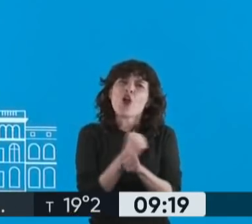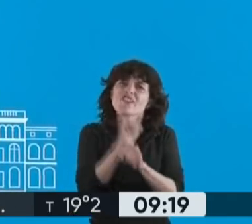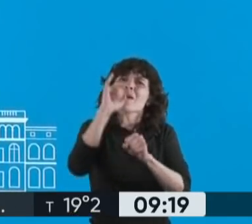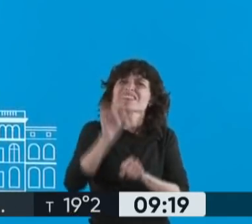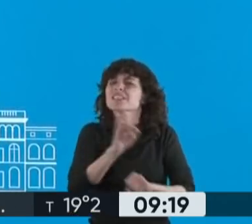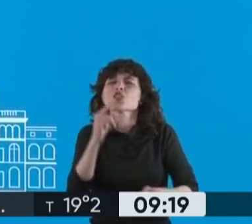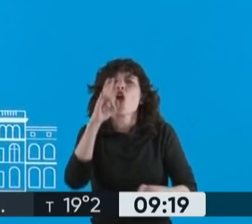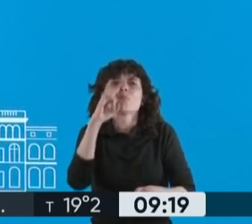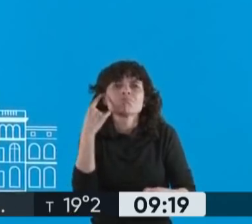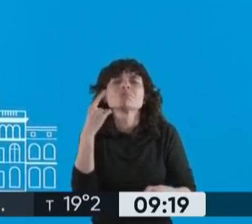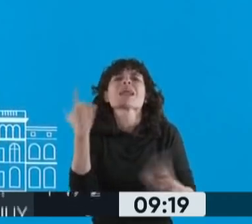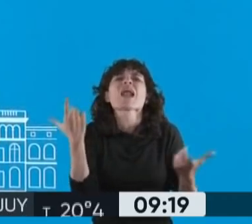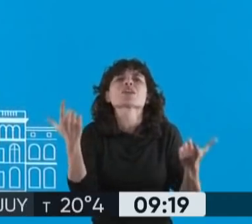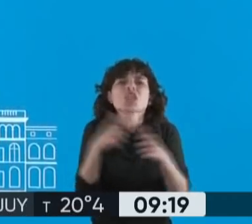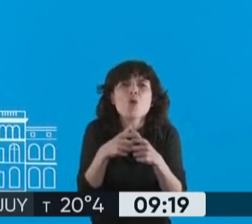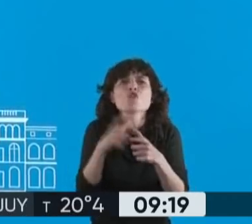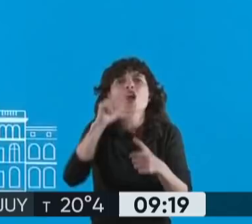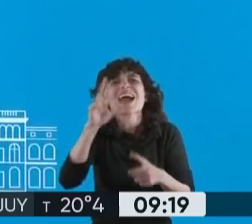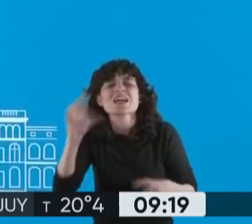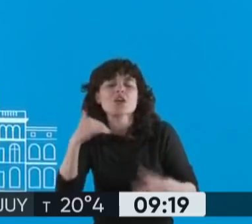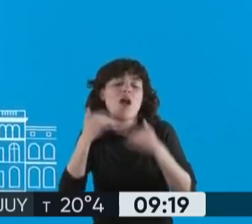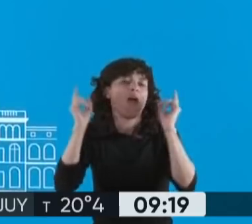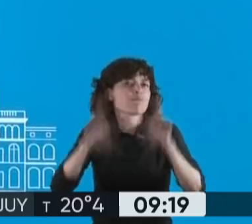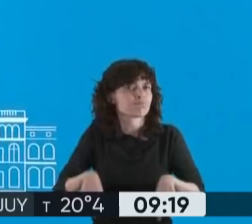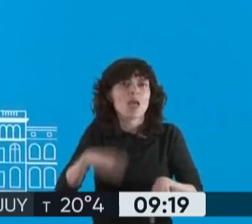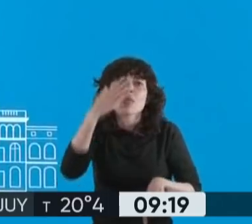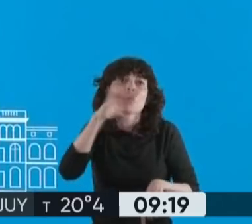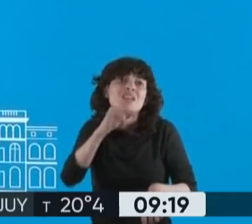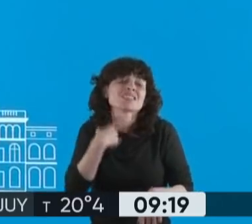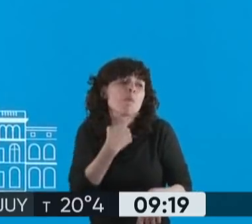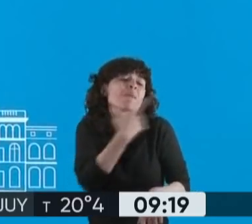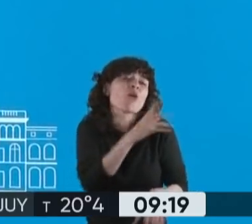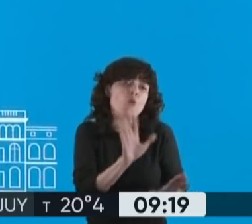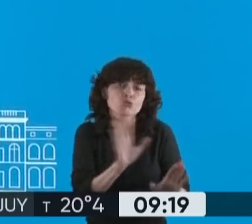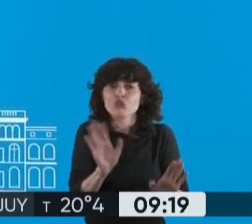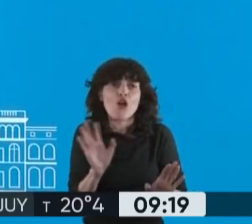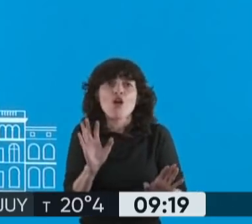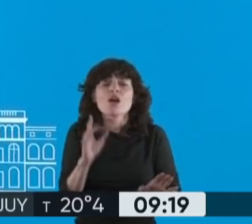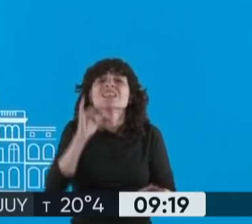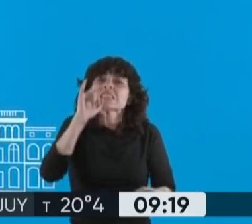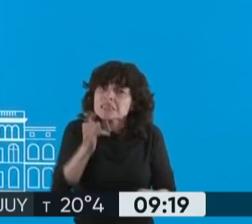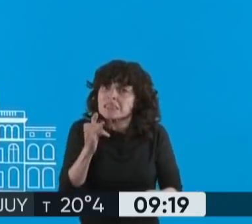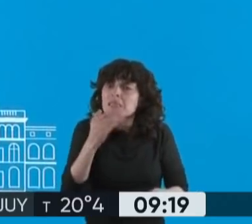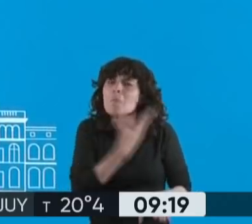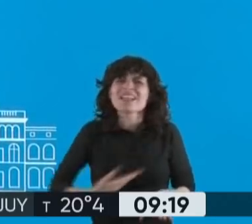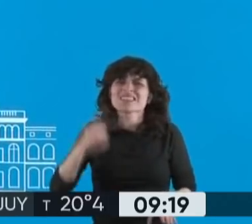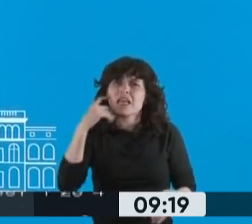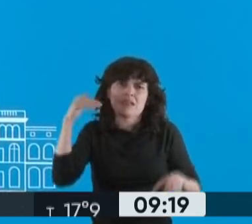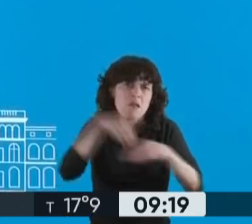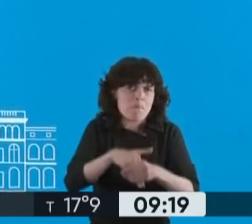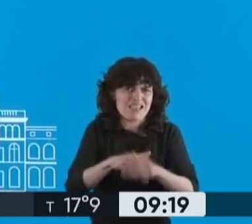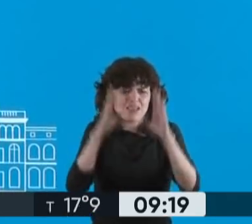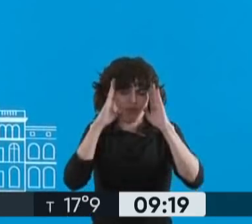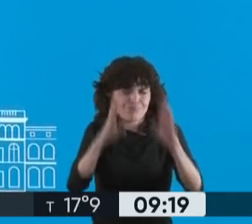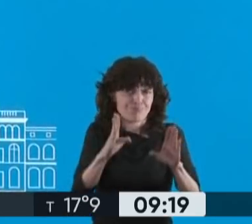la doctora Carrió. La verdad es que no tengo esa información. Puedo consultarla después y informarle. Sí estuvo profundamente involucrado, obviamente, en todas